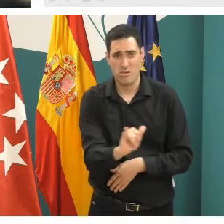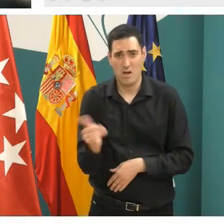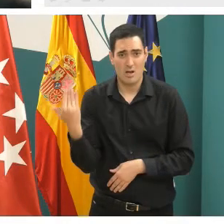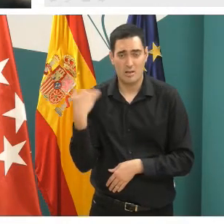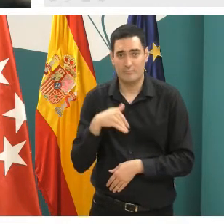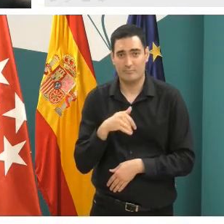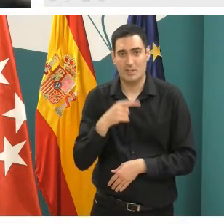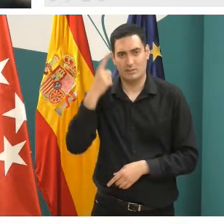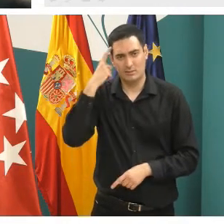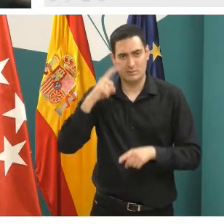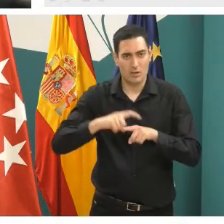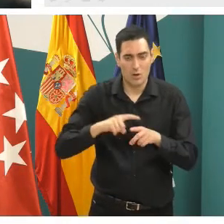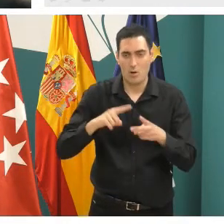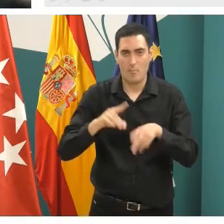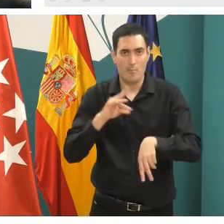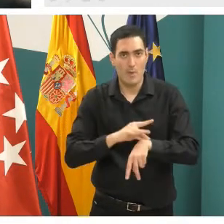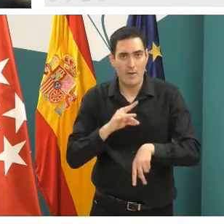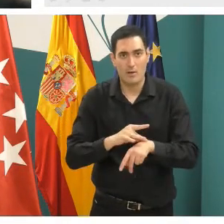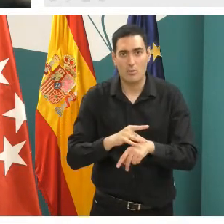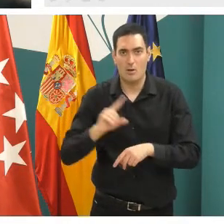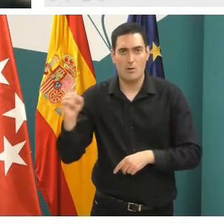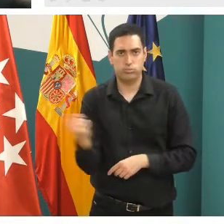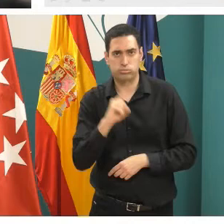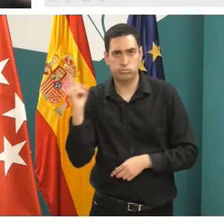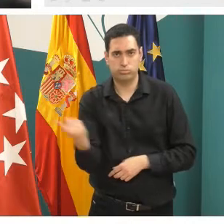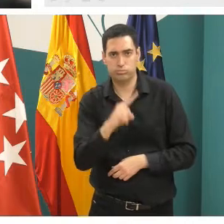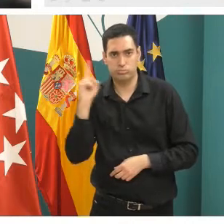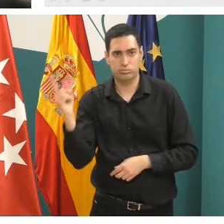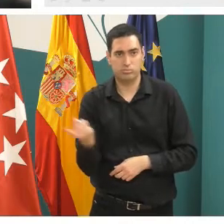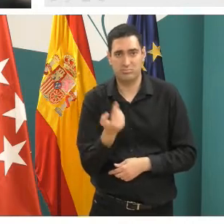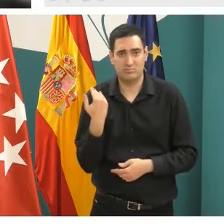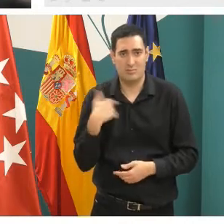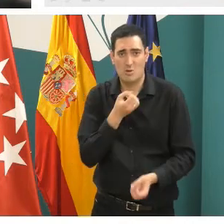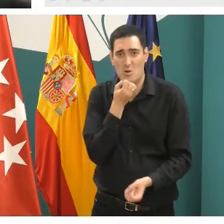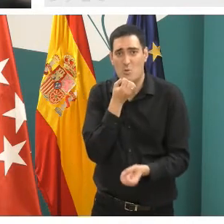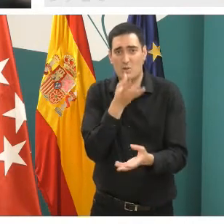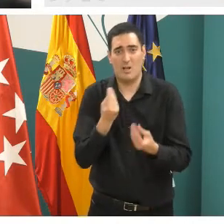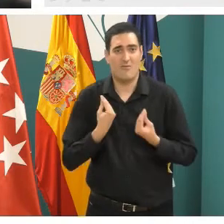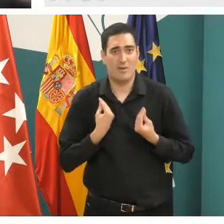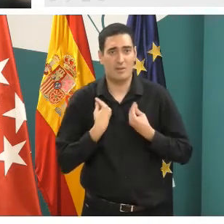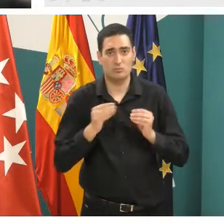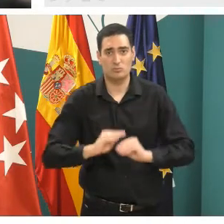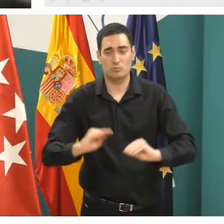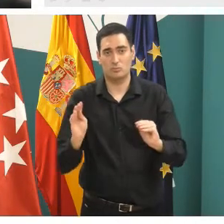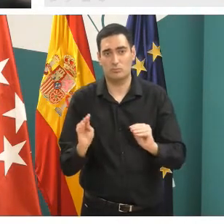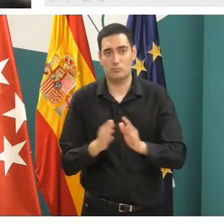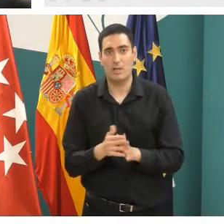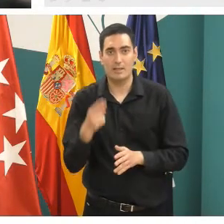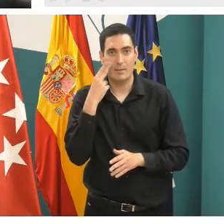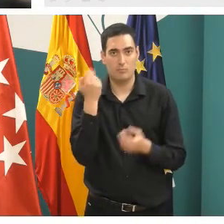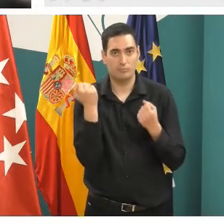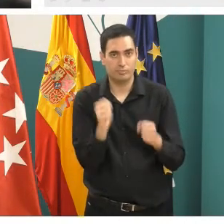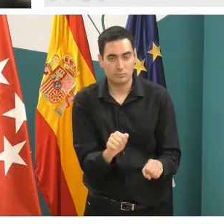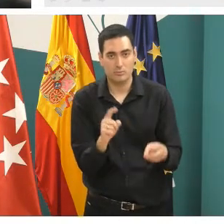a psicólogos, médicos y tener la amabilidad de contarnos su vida. Temor a ser